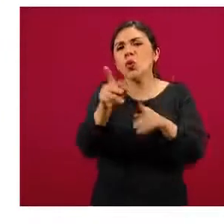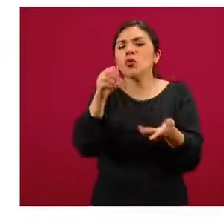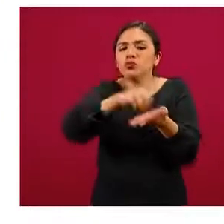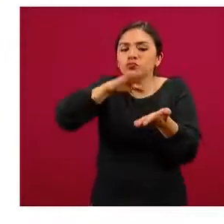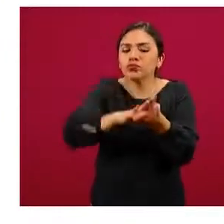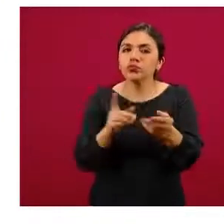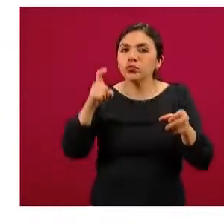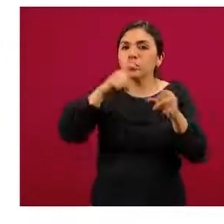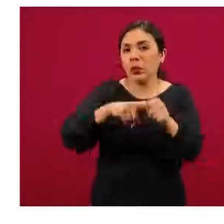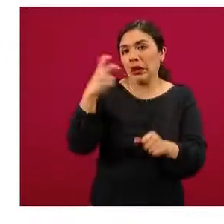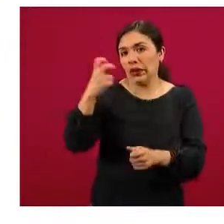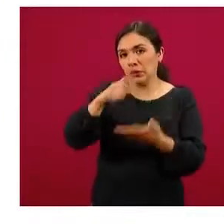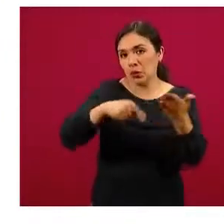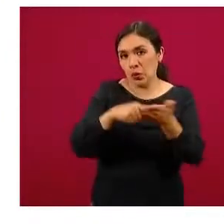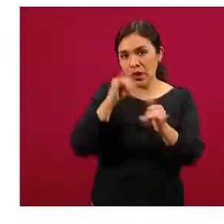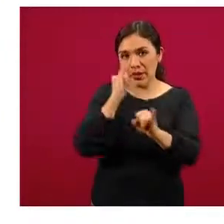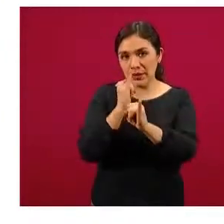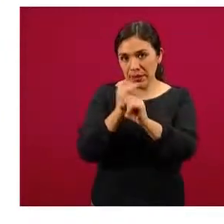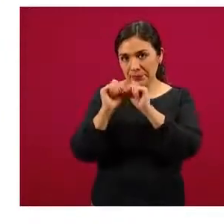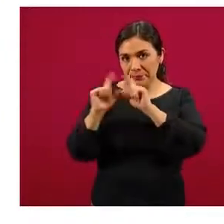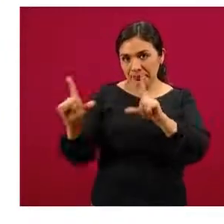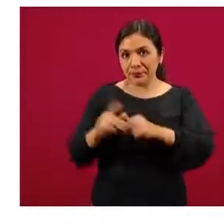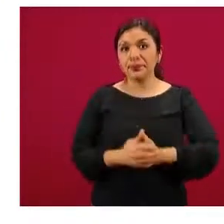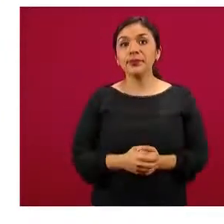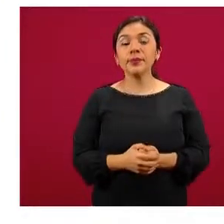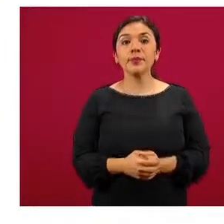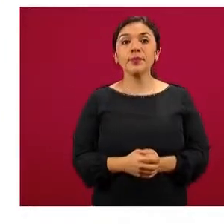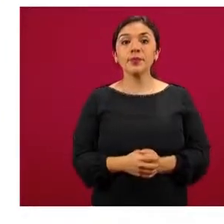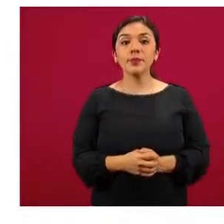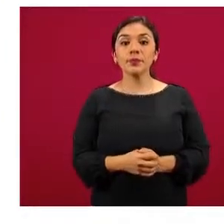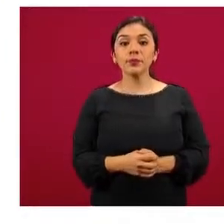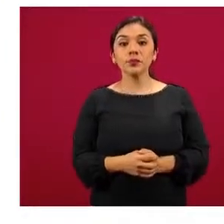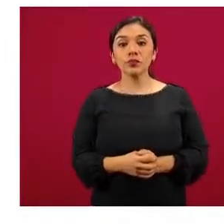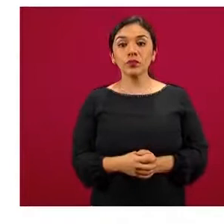registrarse en esta plataforma.